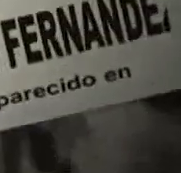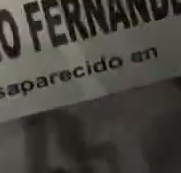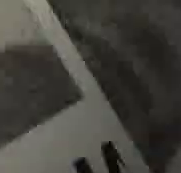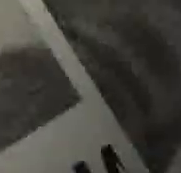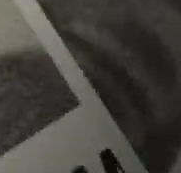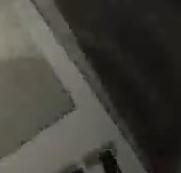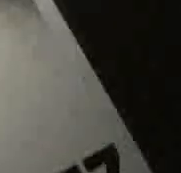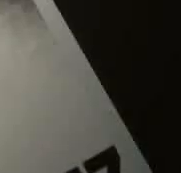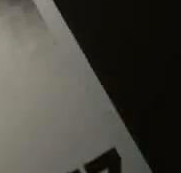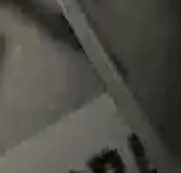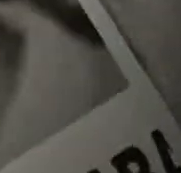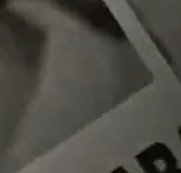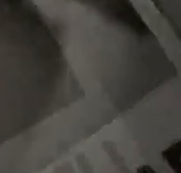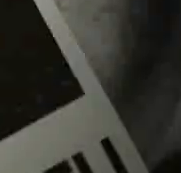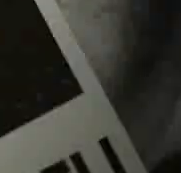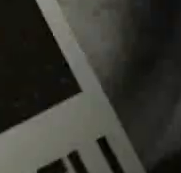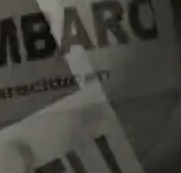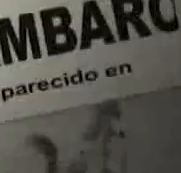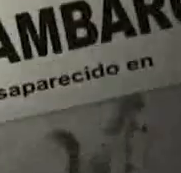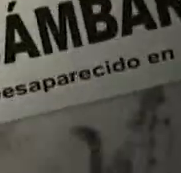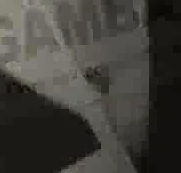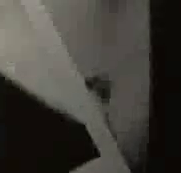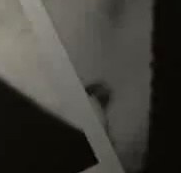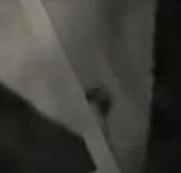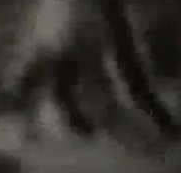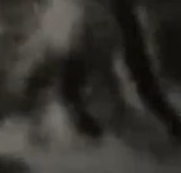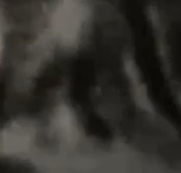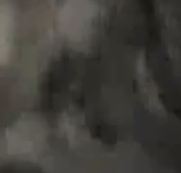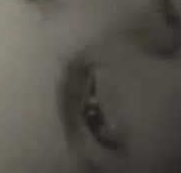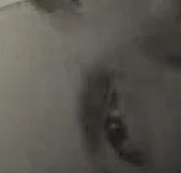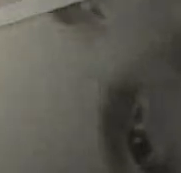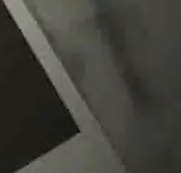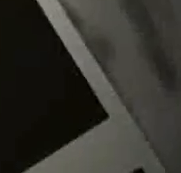queridos, van contigo y conmigo,